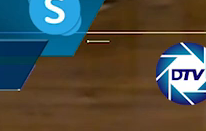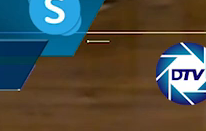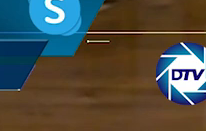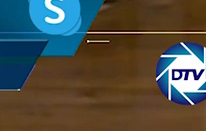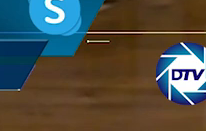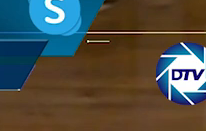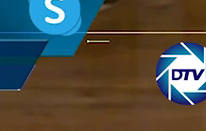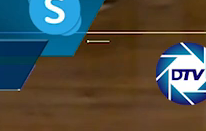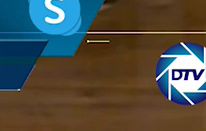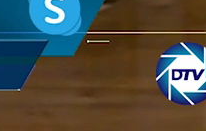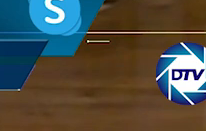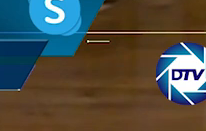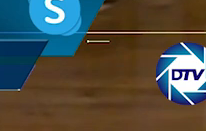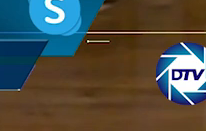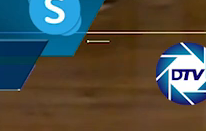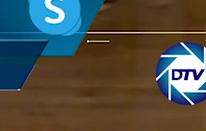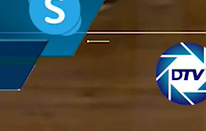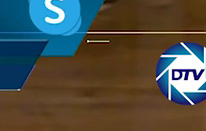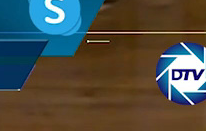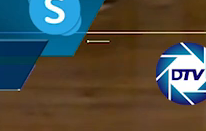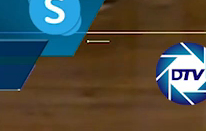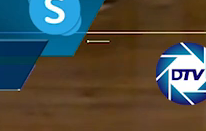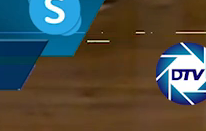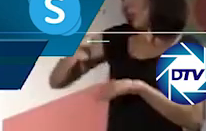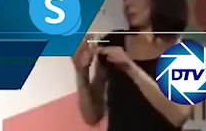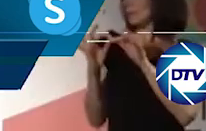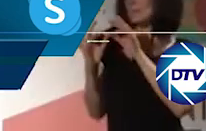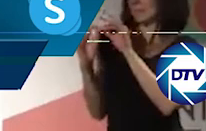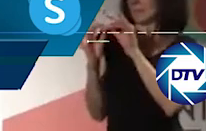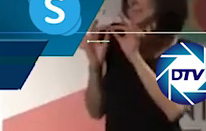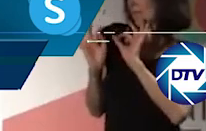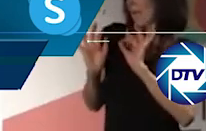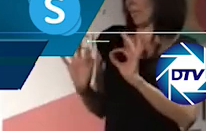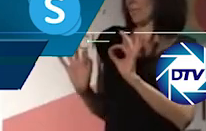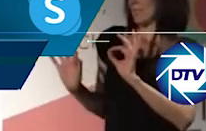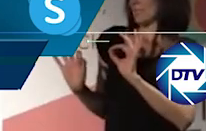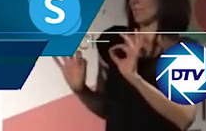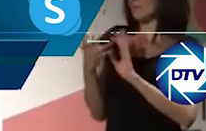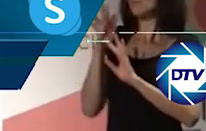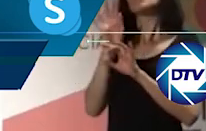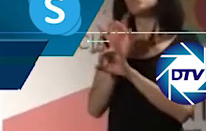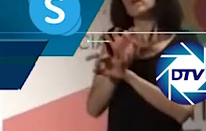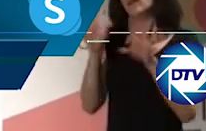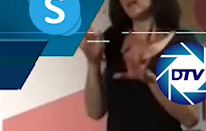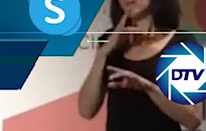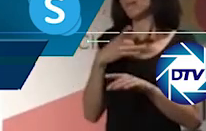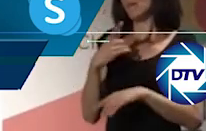hubieran hecho lo mismo, porque al final es el camino que ellos están siguiendo,